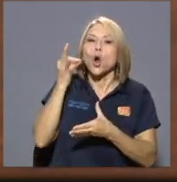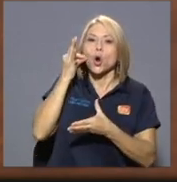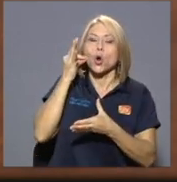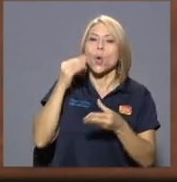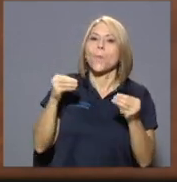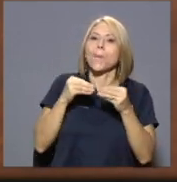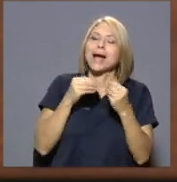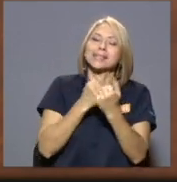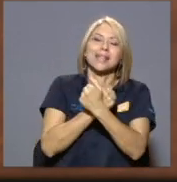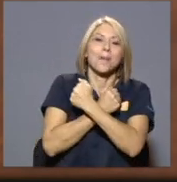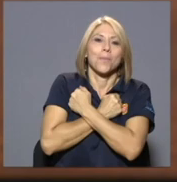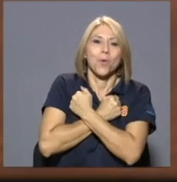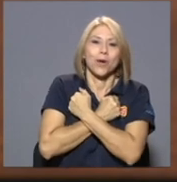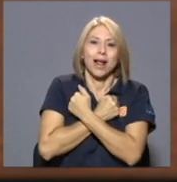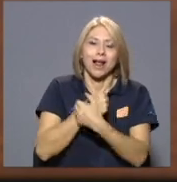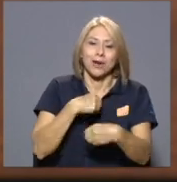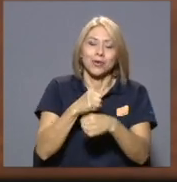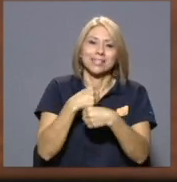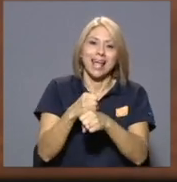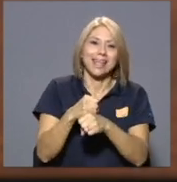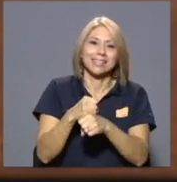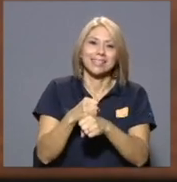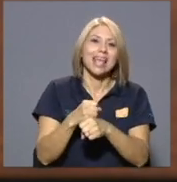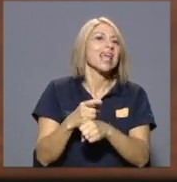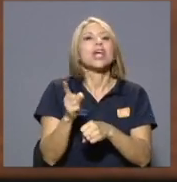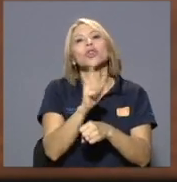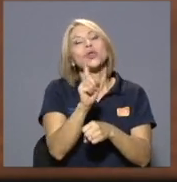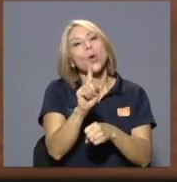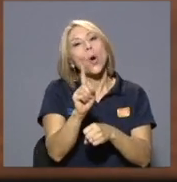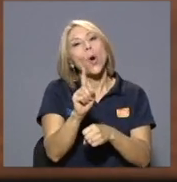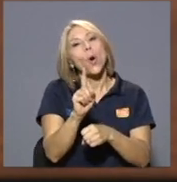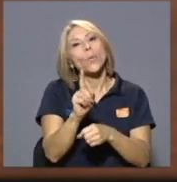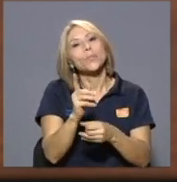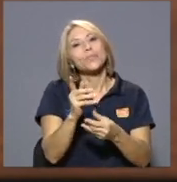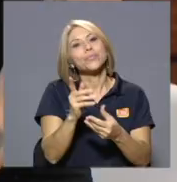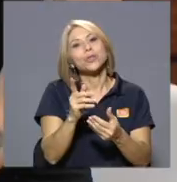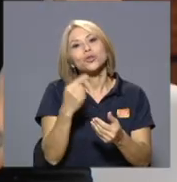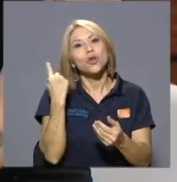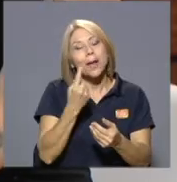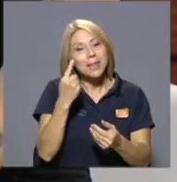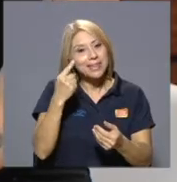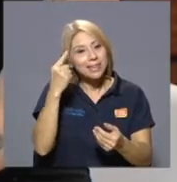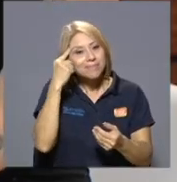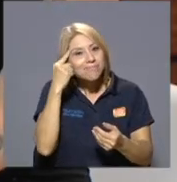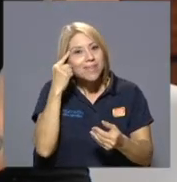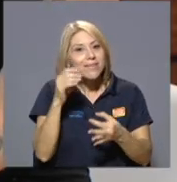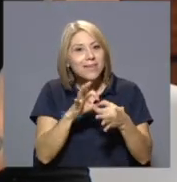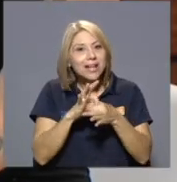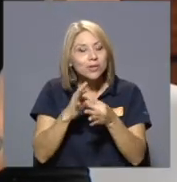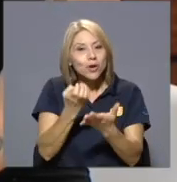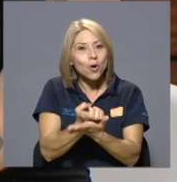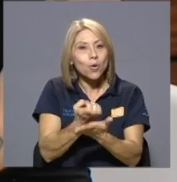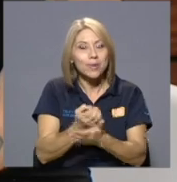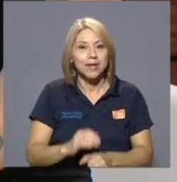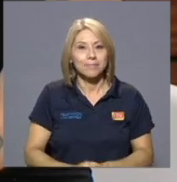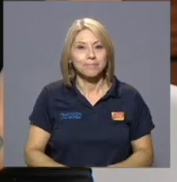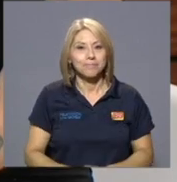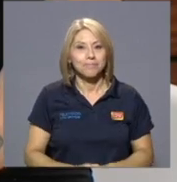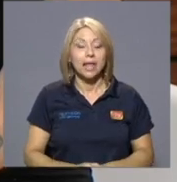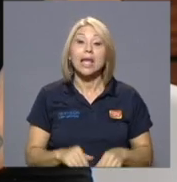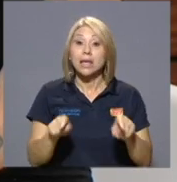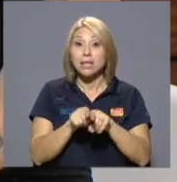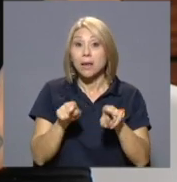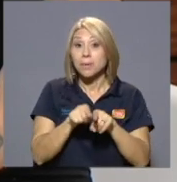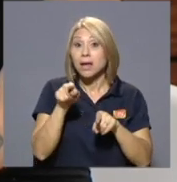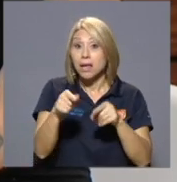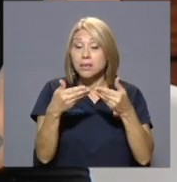de amor a lo que se hace y no tanto quitando pues esa relación económica. Y en ese marco creo que también se ha abierto muchísimo